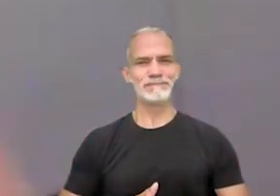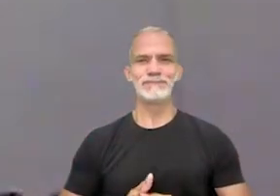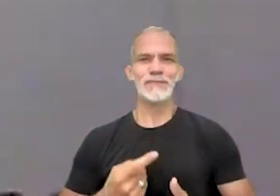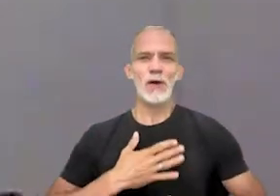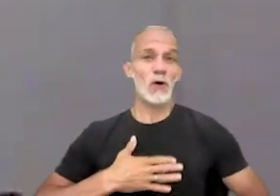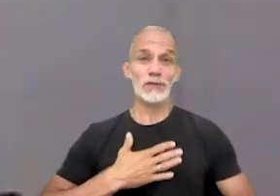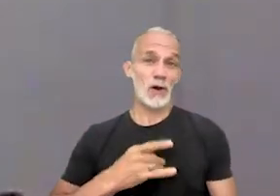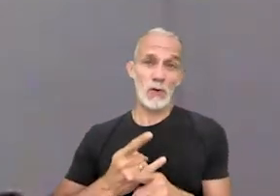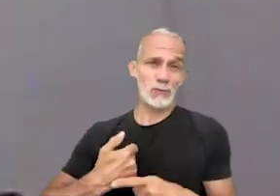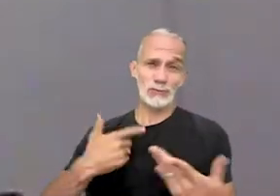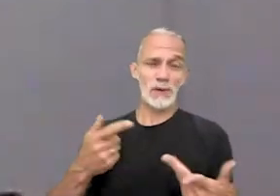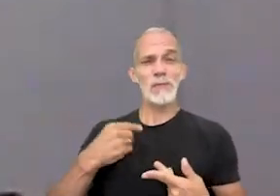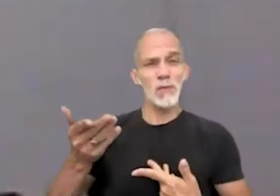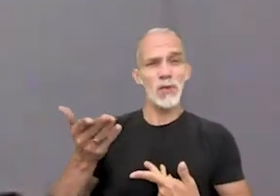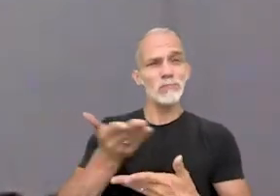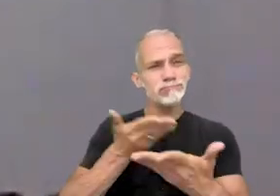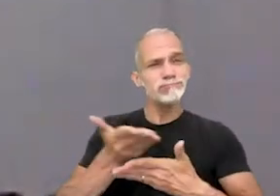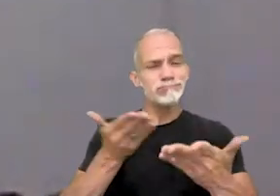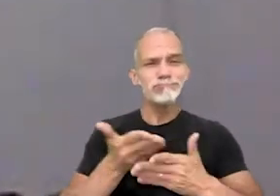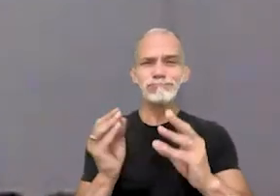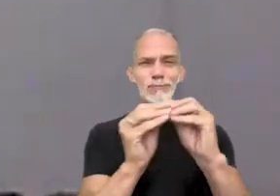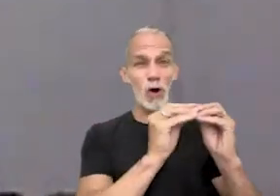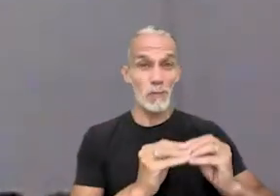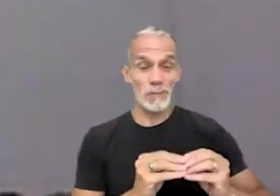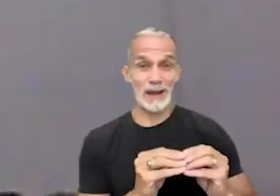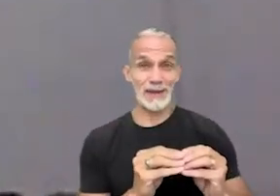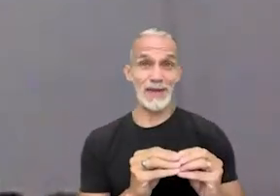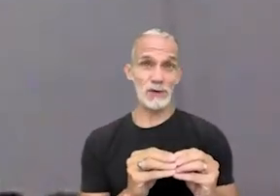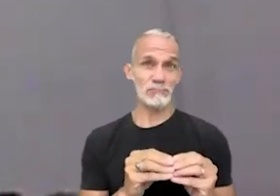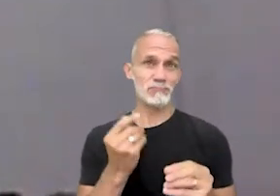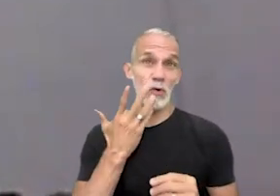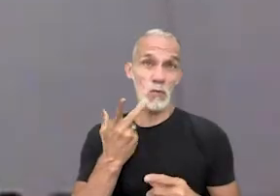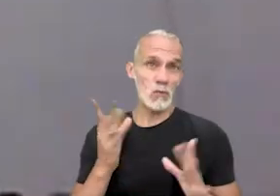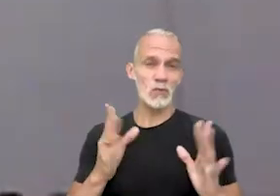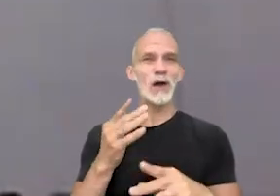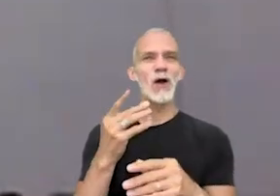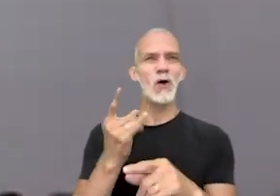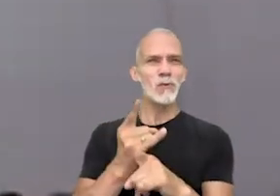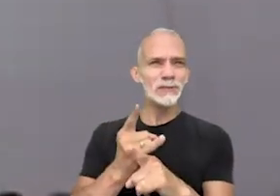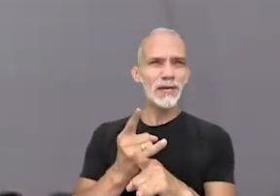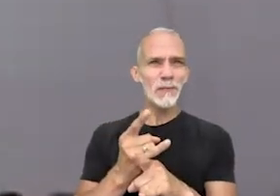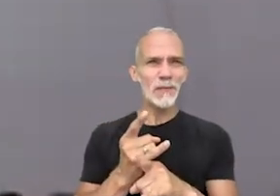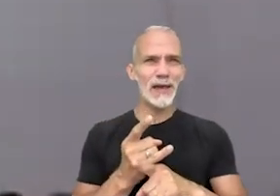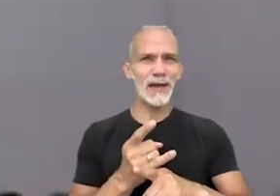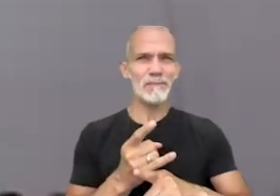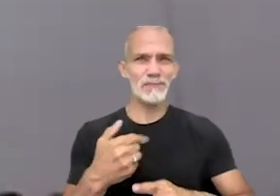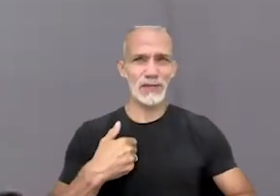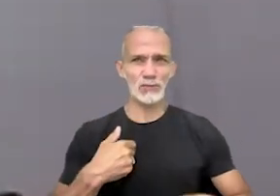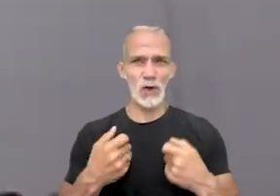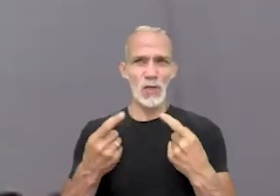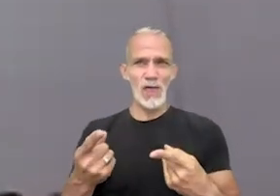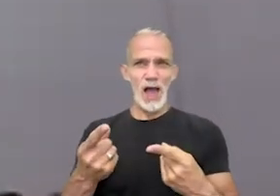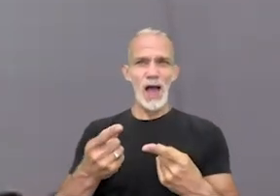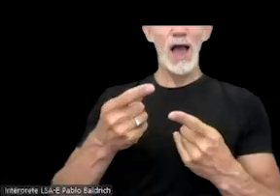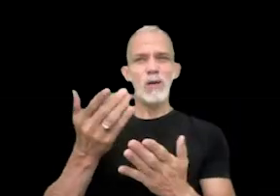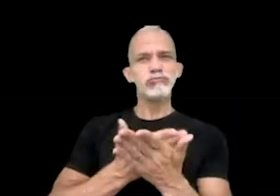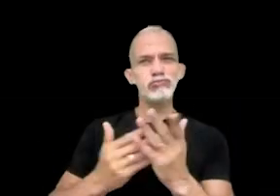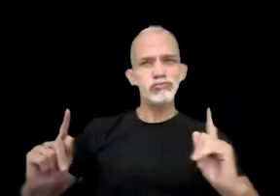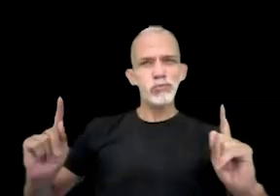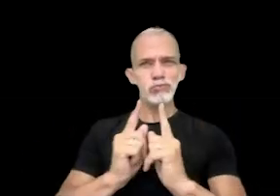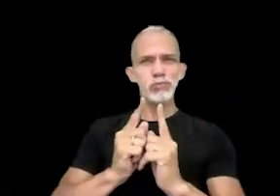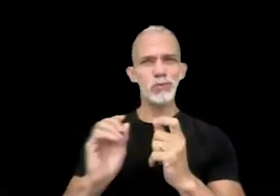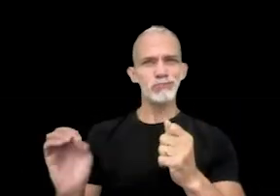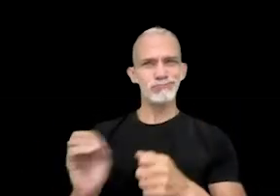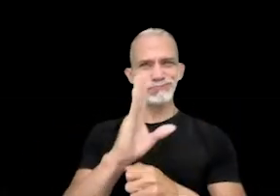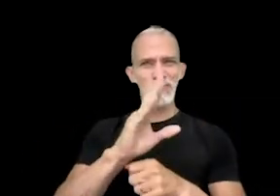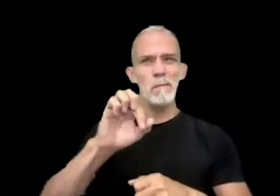Un placer poder compartir con los colegas, compañeros. Como siempre, les voy a presentar un pequeño